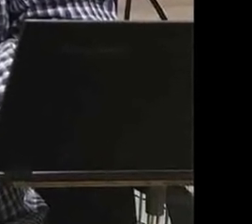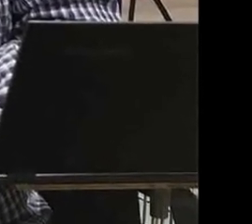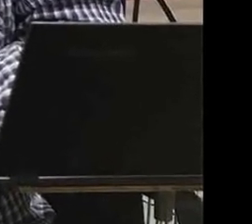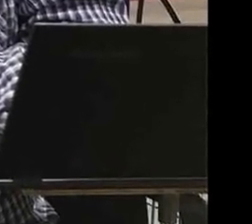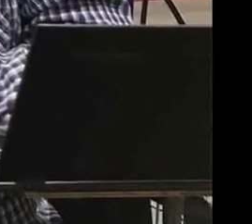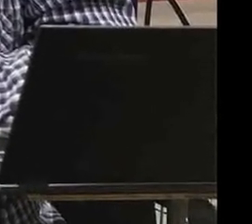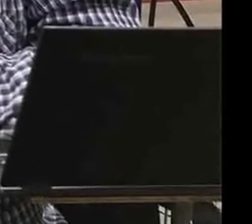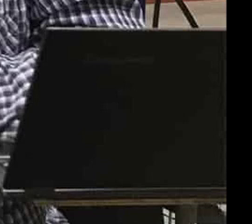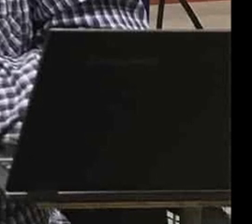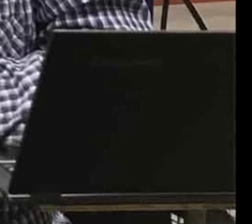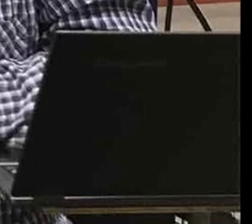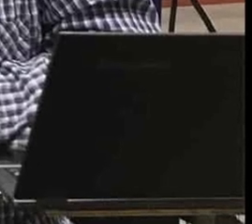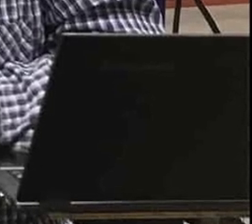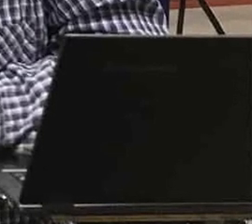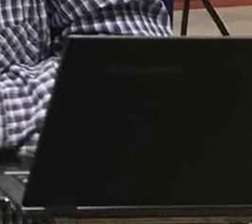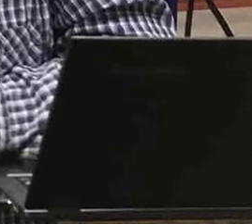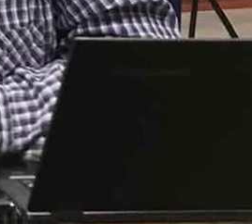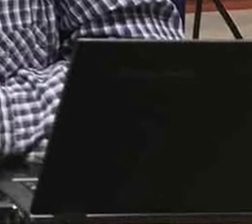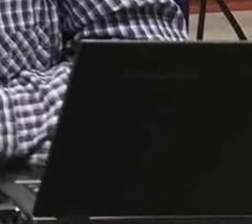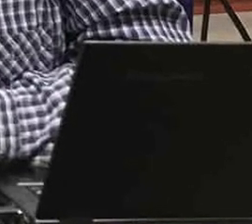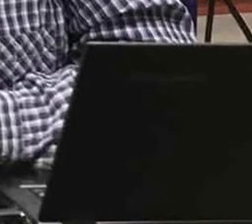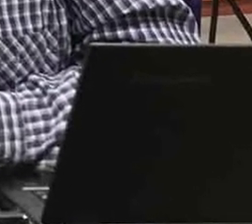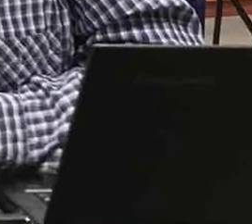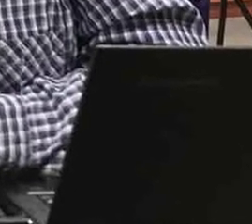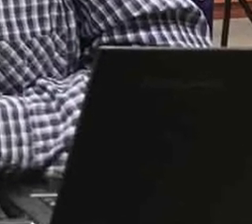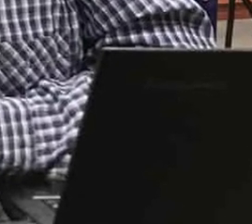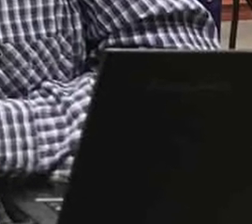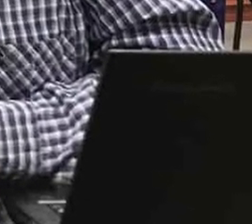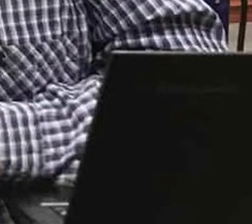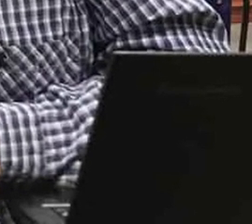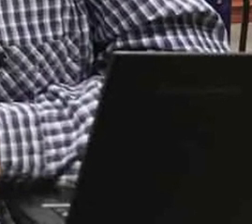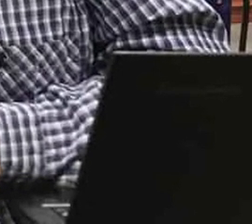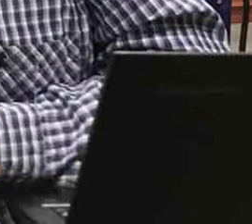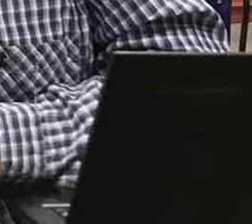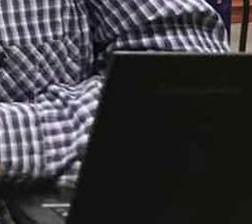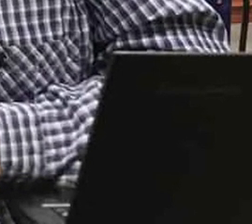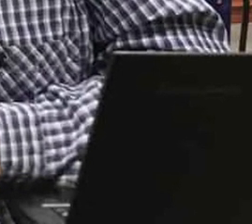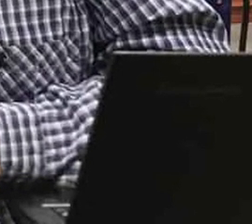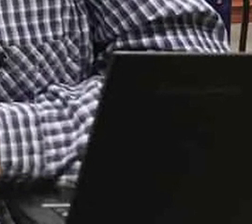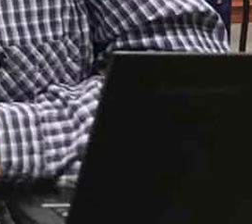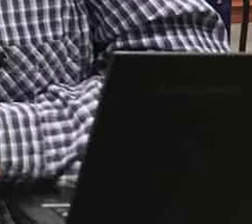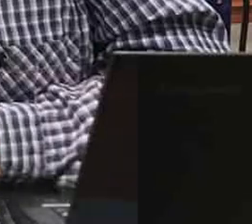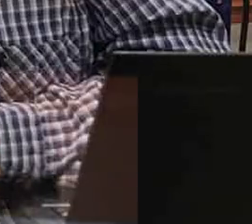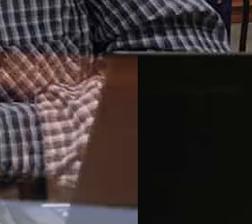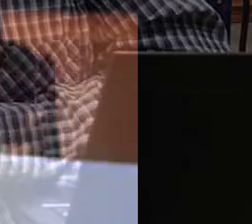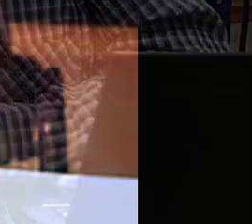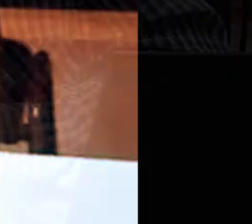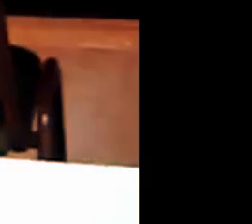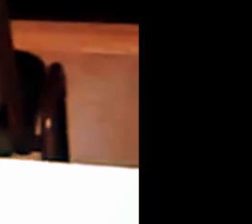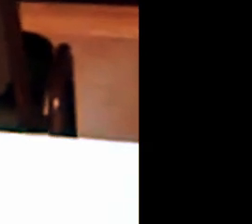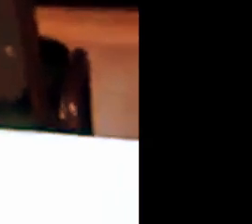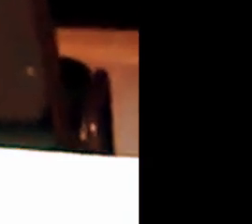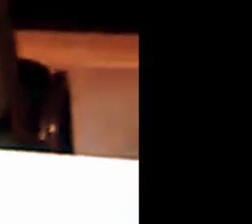Hamburg, Estados Unidos, y máster en Ingeniería Industrial de la Universidad de Hamburg, Estados Unidos. El Dr. Enríquez ha desarrollado su